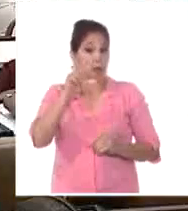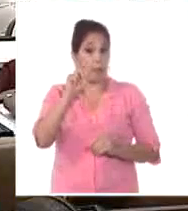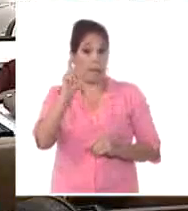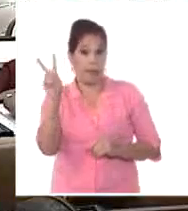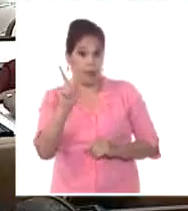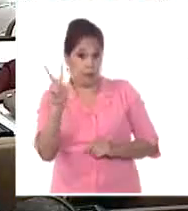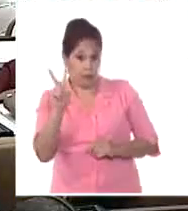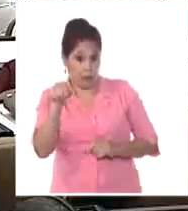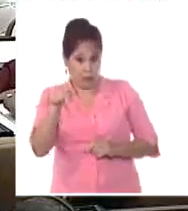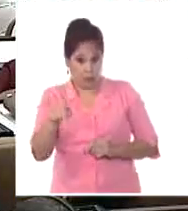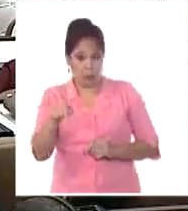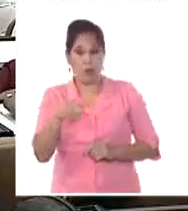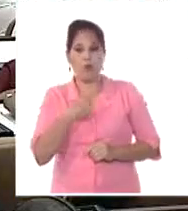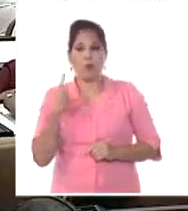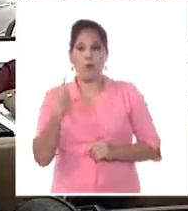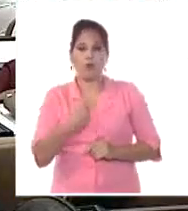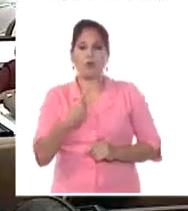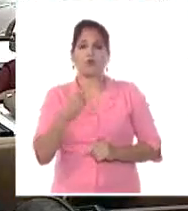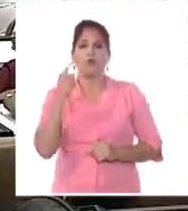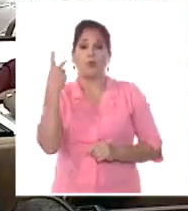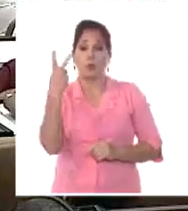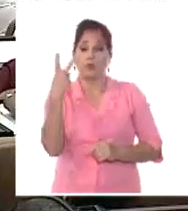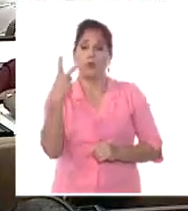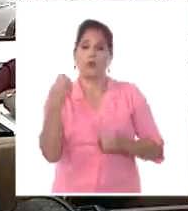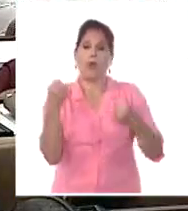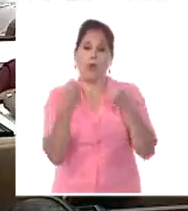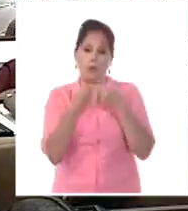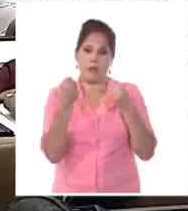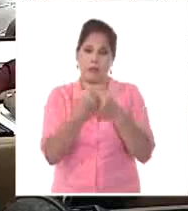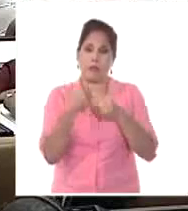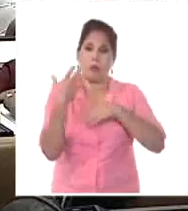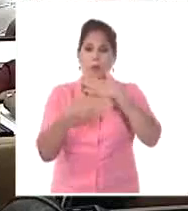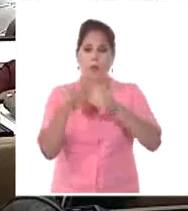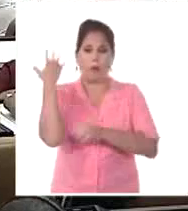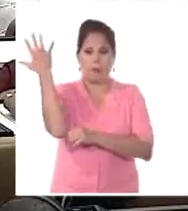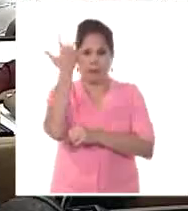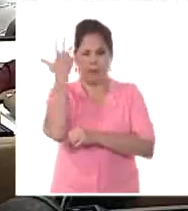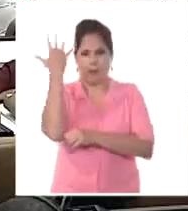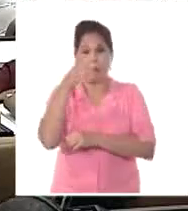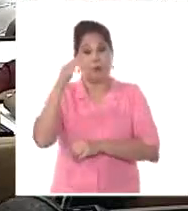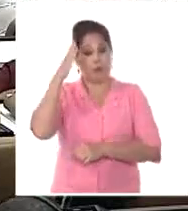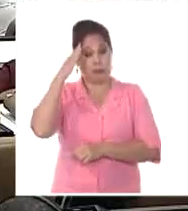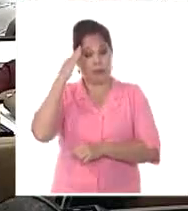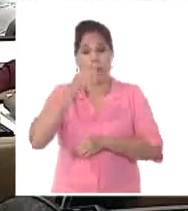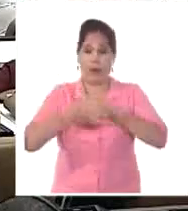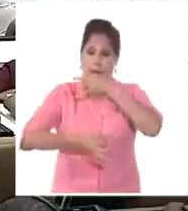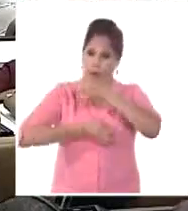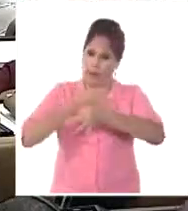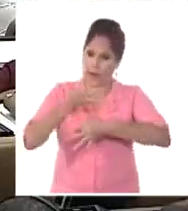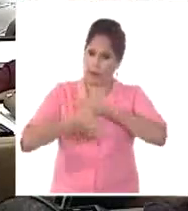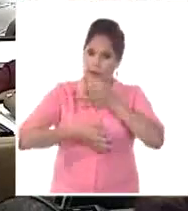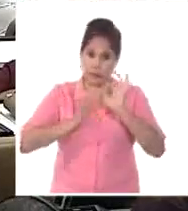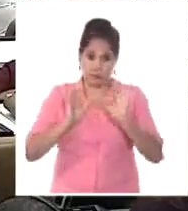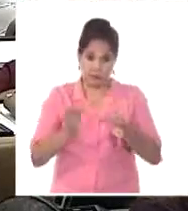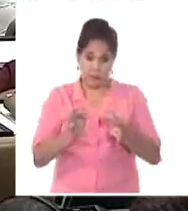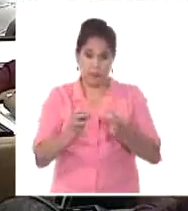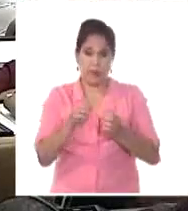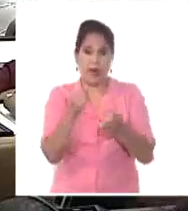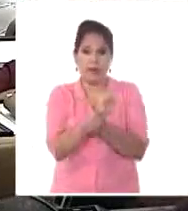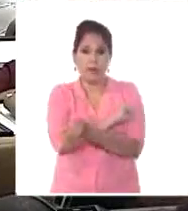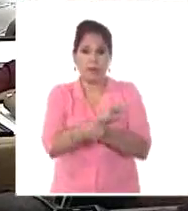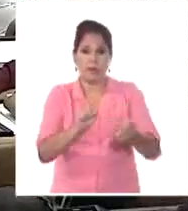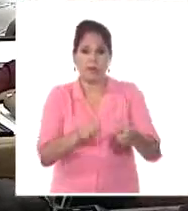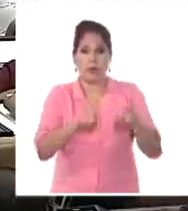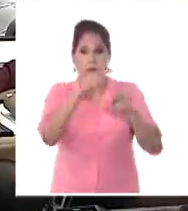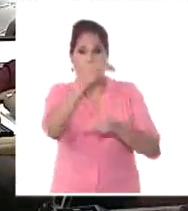2022 fuimos golpeados por dos fuertes accidentes y un desastre natural. Como se ha mencionado aquí en varias ocasiones, la explosión del Hotel